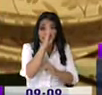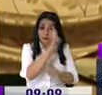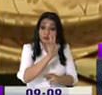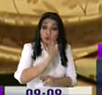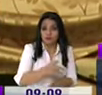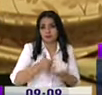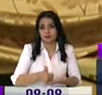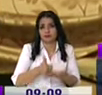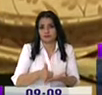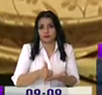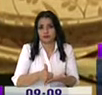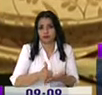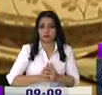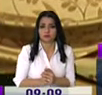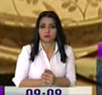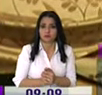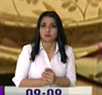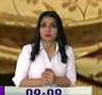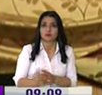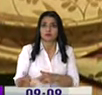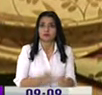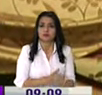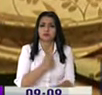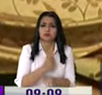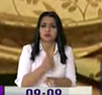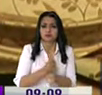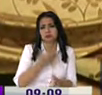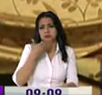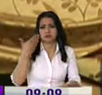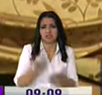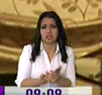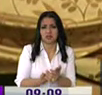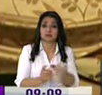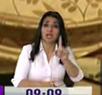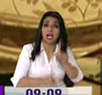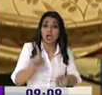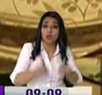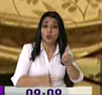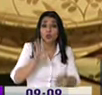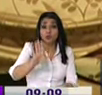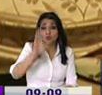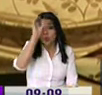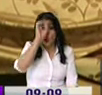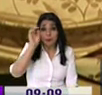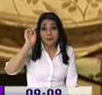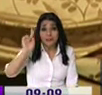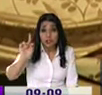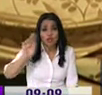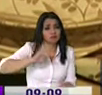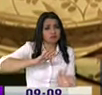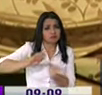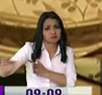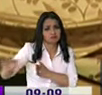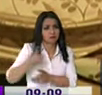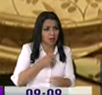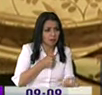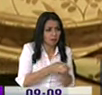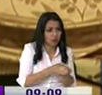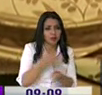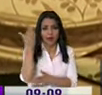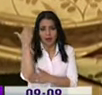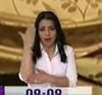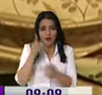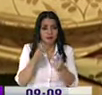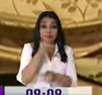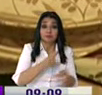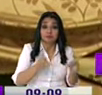pueblo. Por eso agradezco el desprendimiento que ha manifestado el señor alcalde de Guayaquil, el señor prefecto